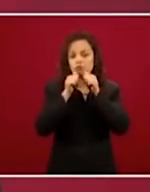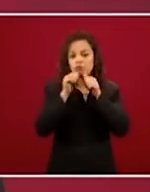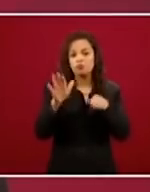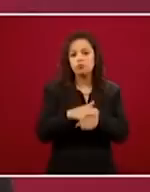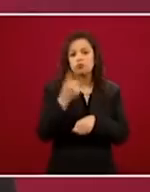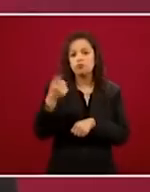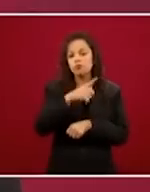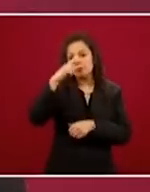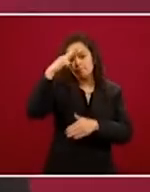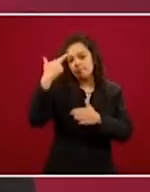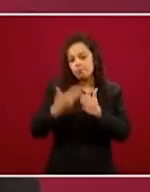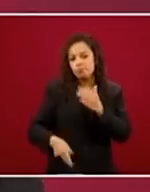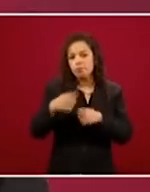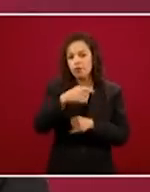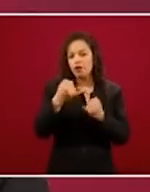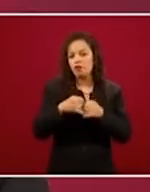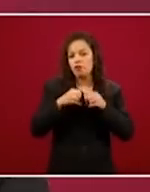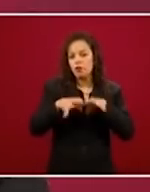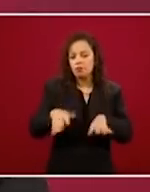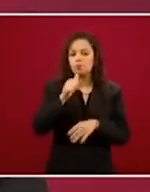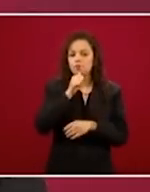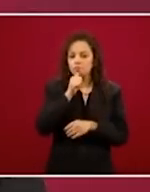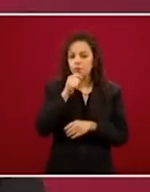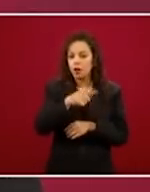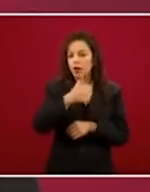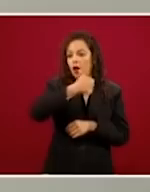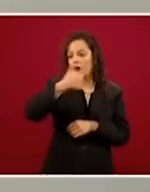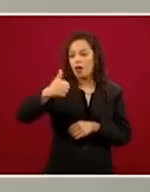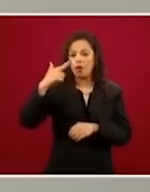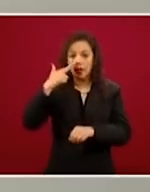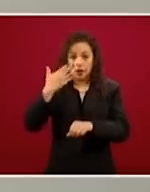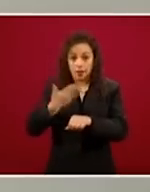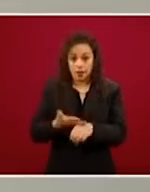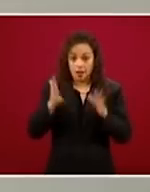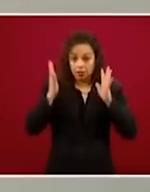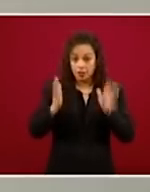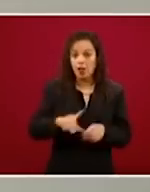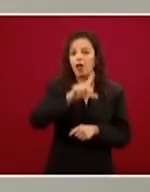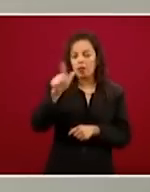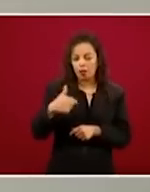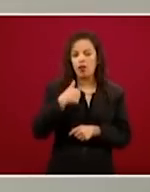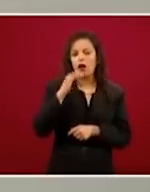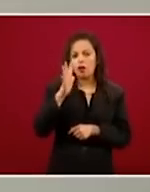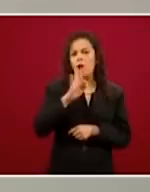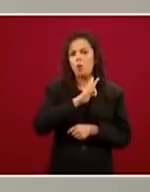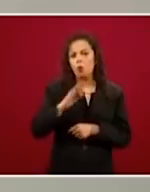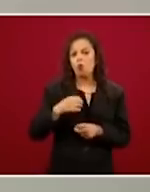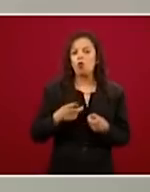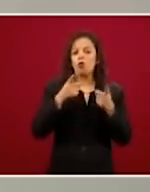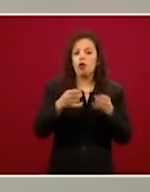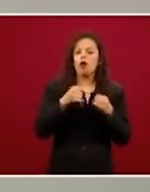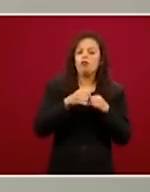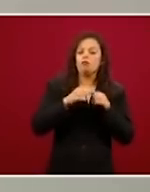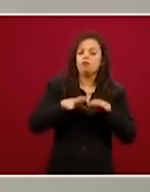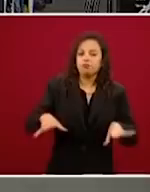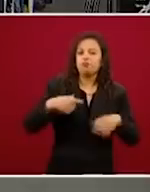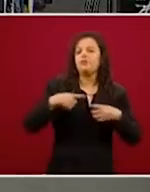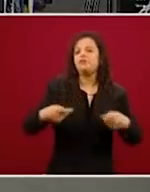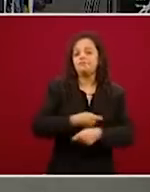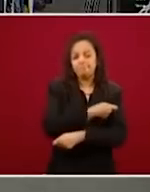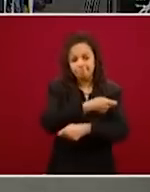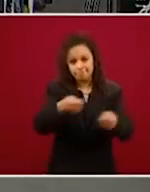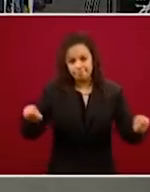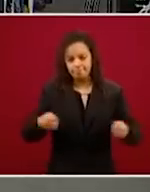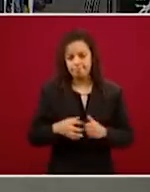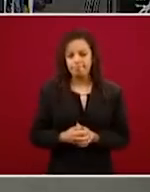en su momento cuando se deslinden responsabilidades se hará del conocimiento público sobre este tema de la investigación aquí en nuestro